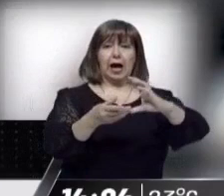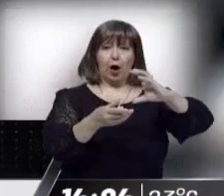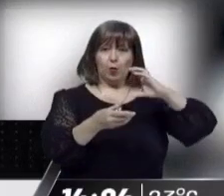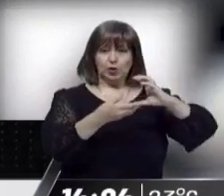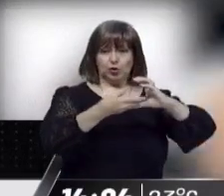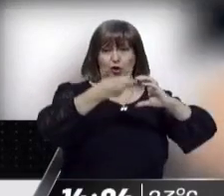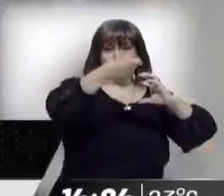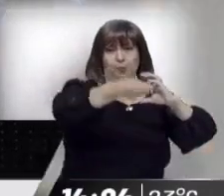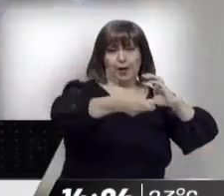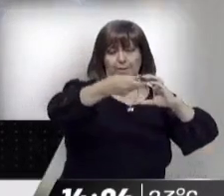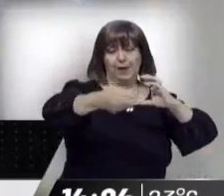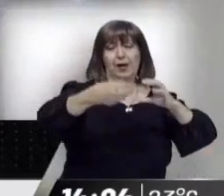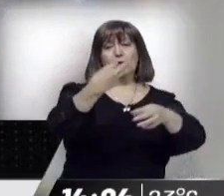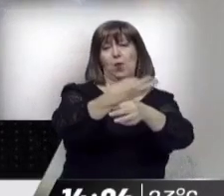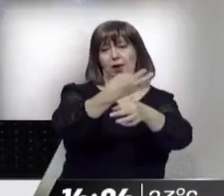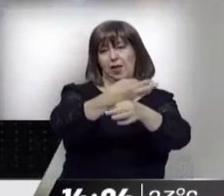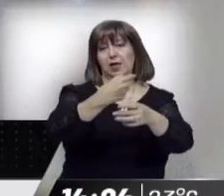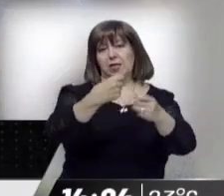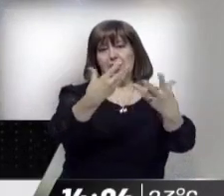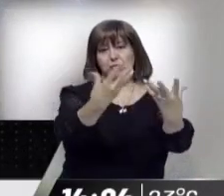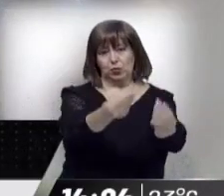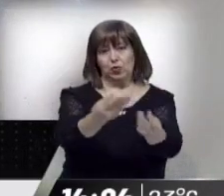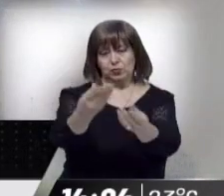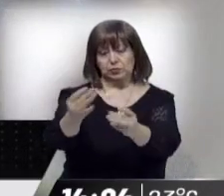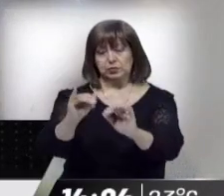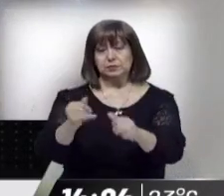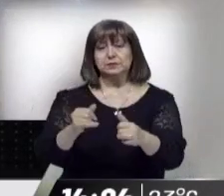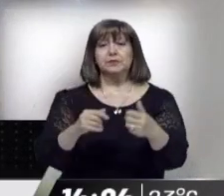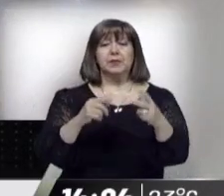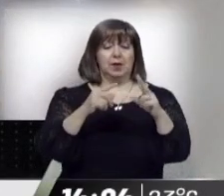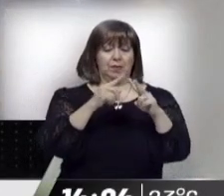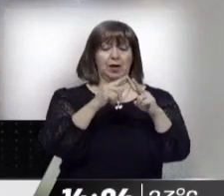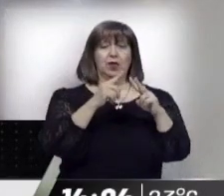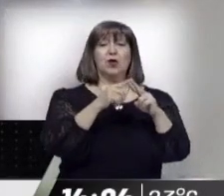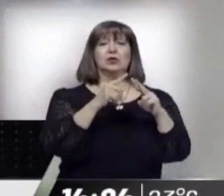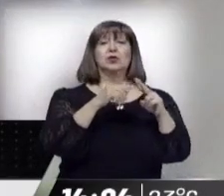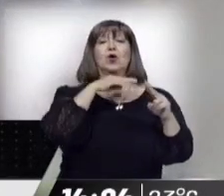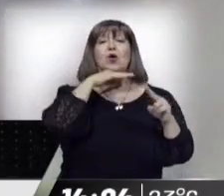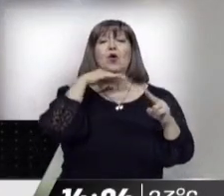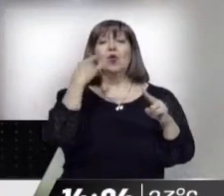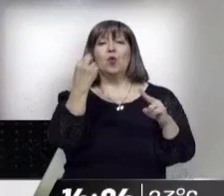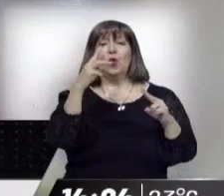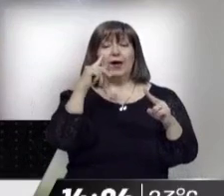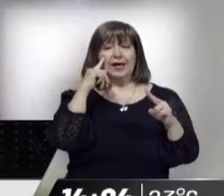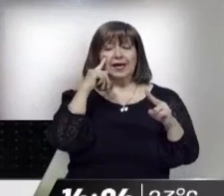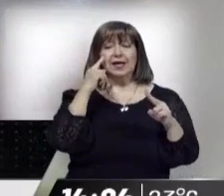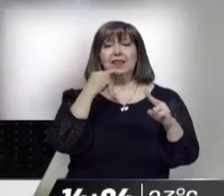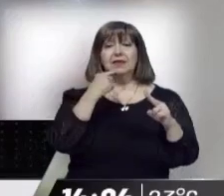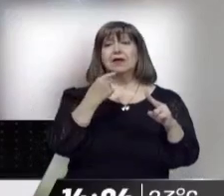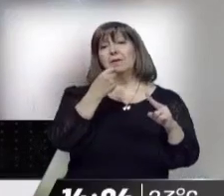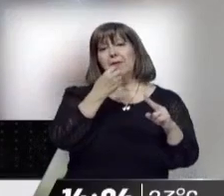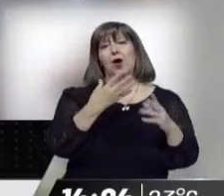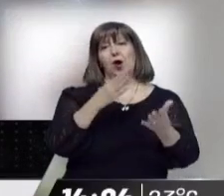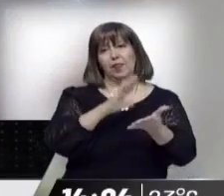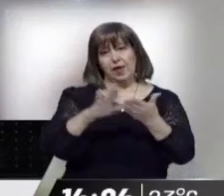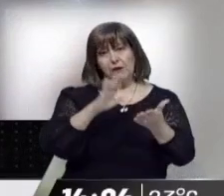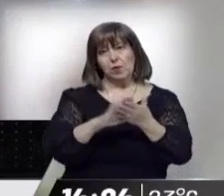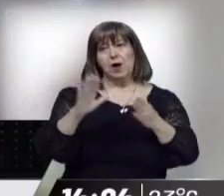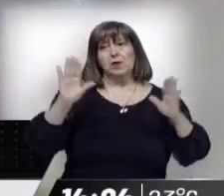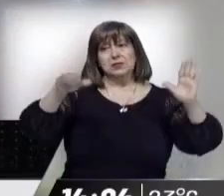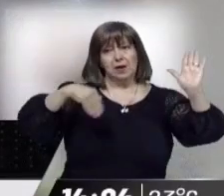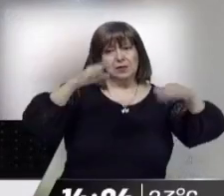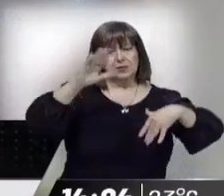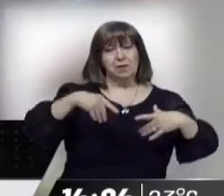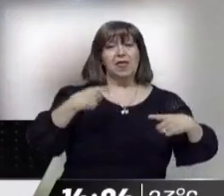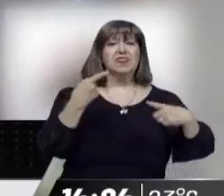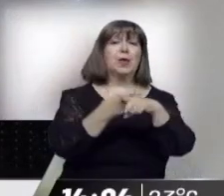ciudadano, tanto para Anabel Fernández Agasti como para Mariana Jury, que también mostró voluntad de esto, es llamar a un nuevo debate, esta vez